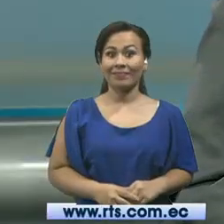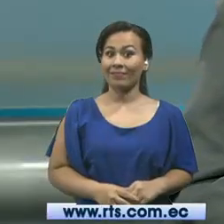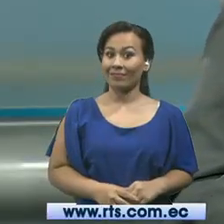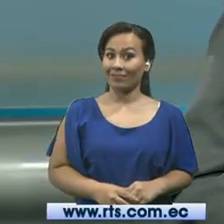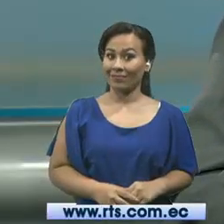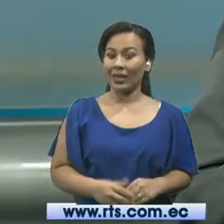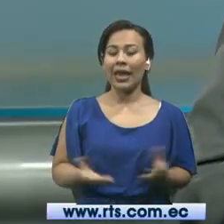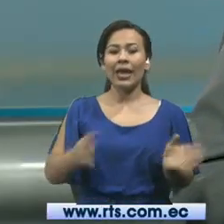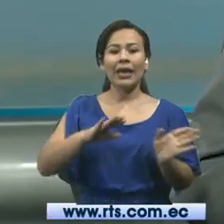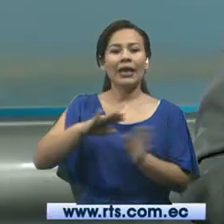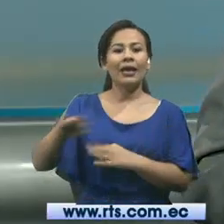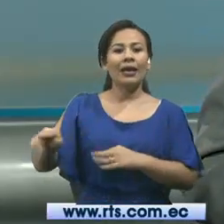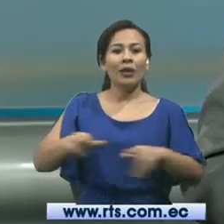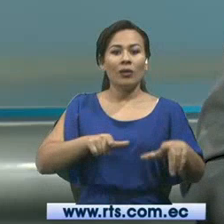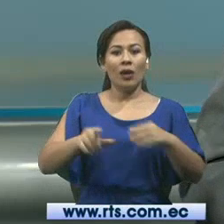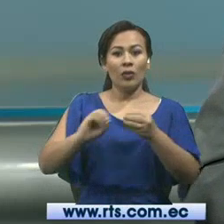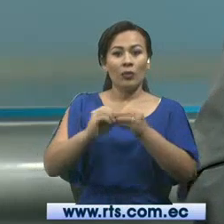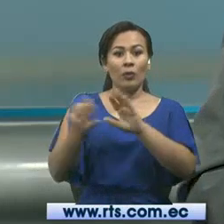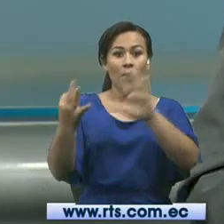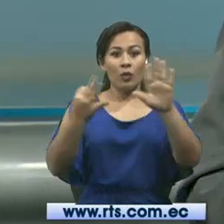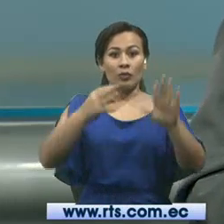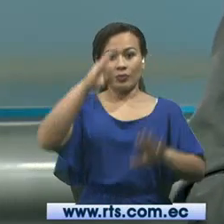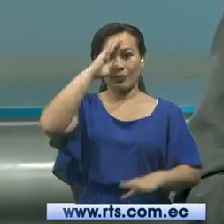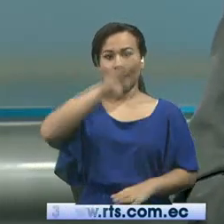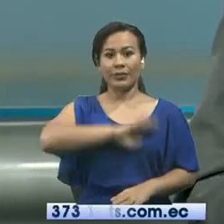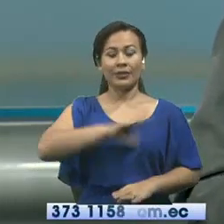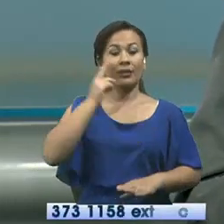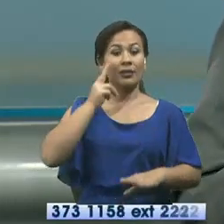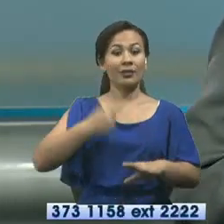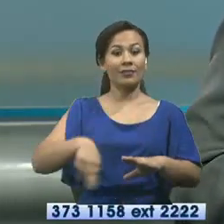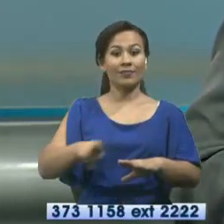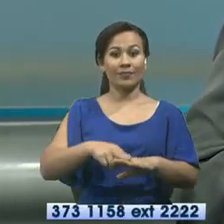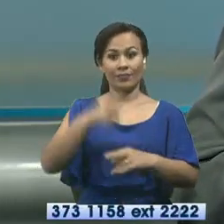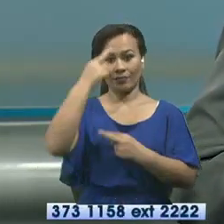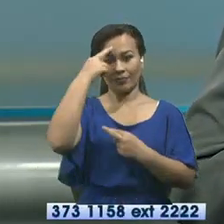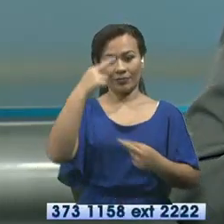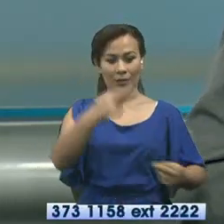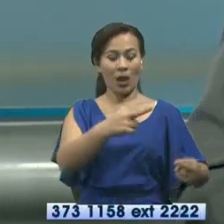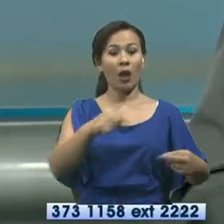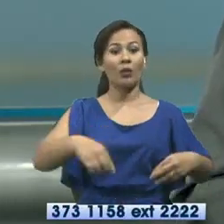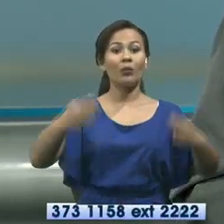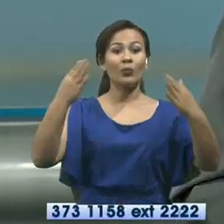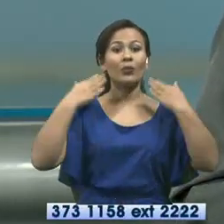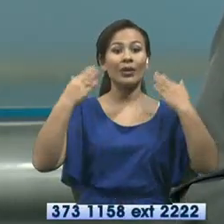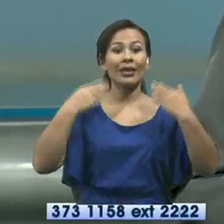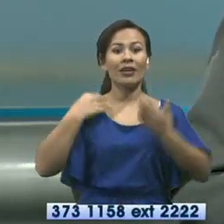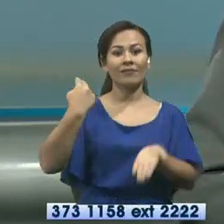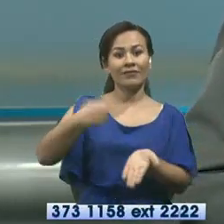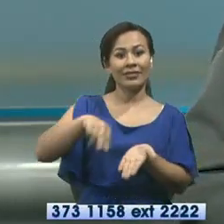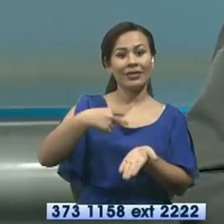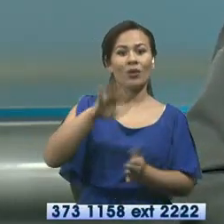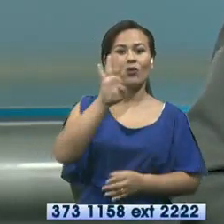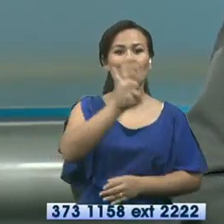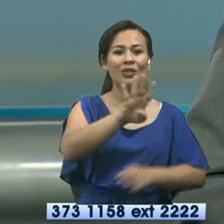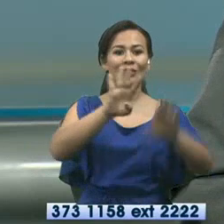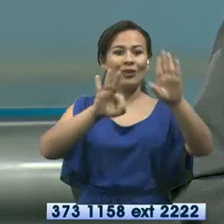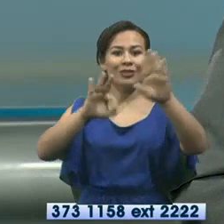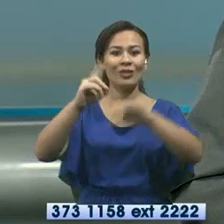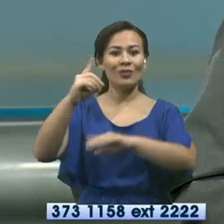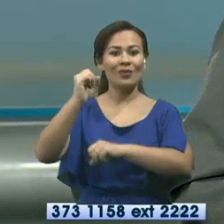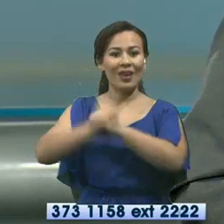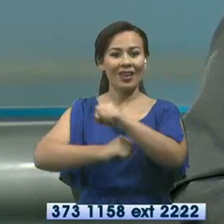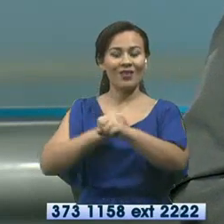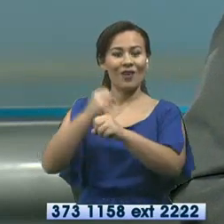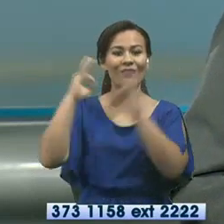Bueno, y el Comando Zonal 8 de la Policía Nacional le rindió homenaje a Guayaquil por sus 481 años de